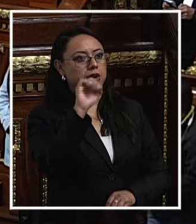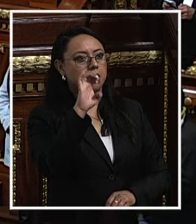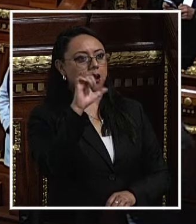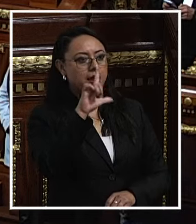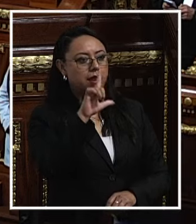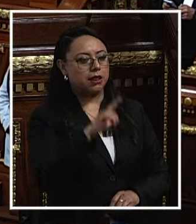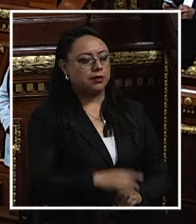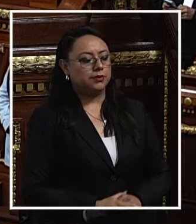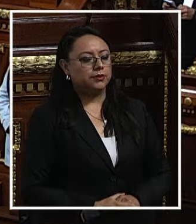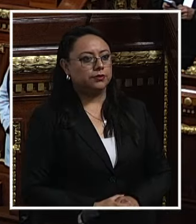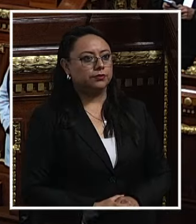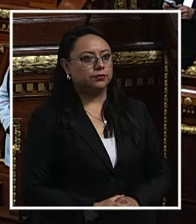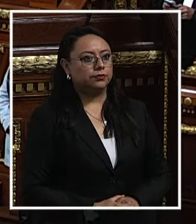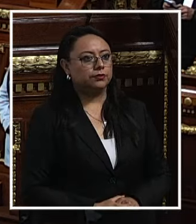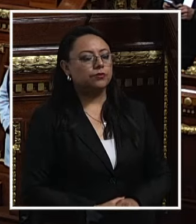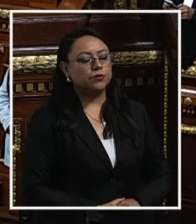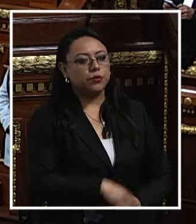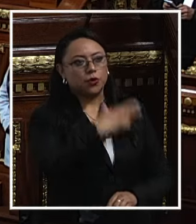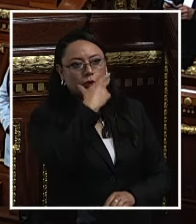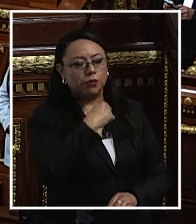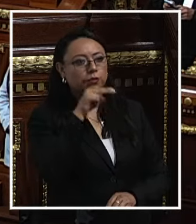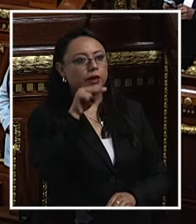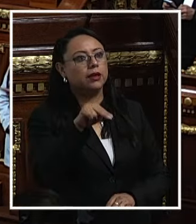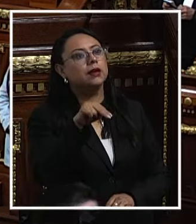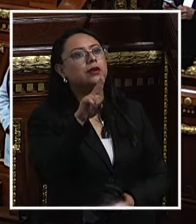Núñez López Néstor.